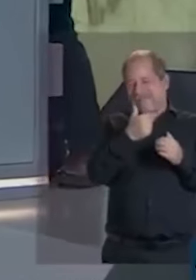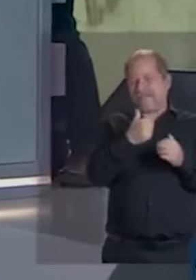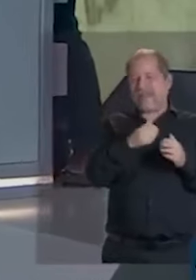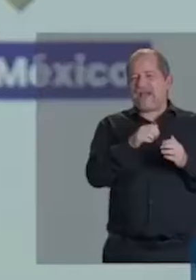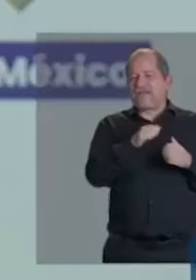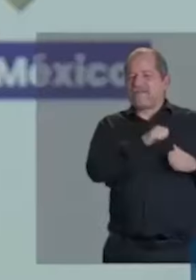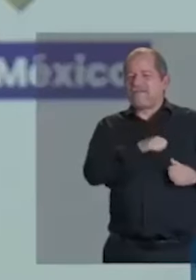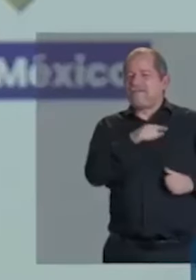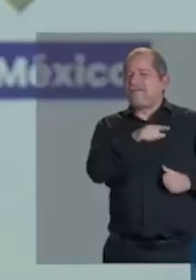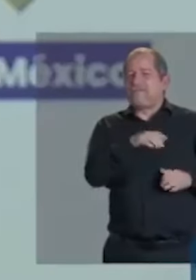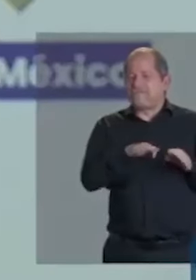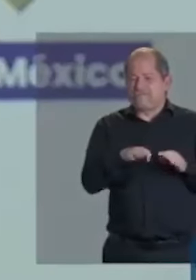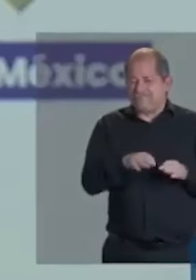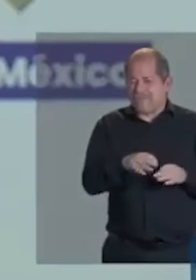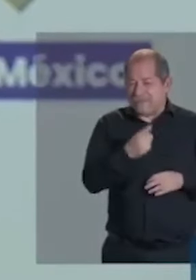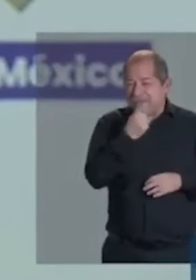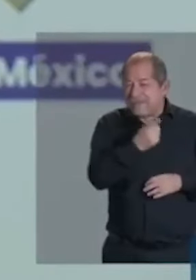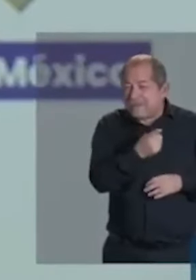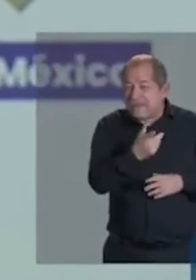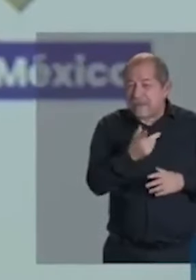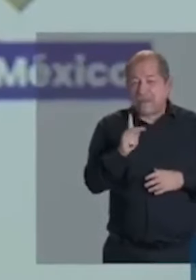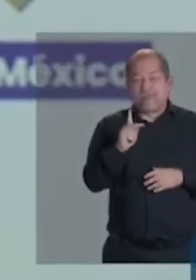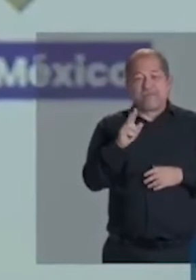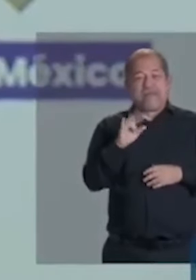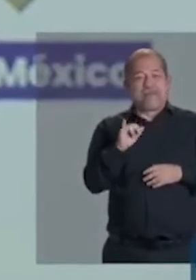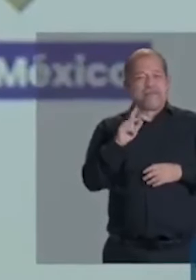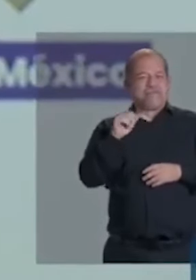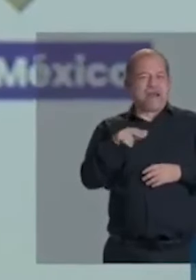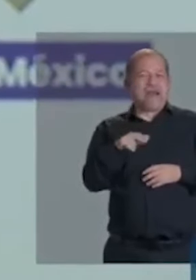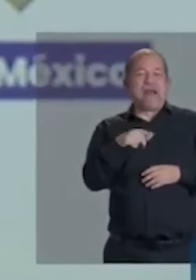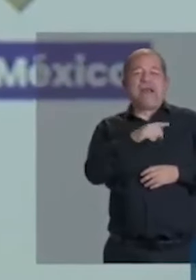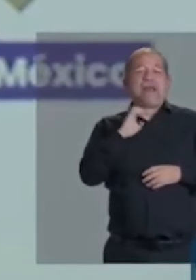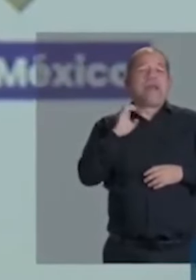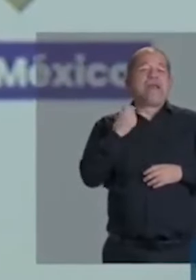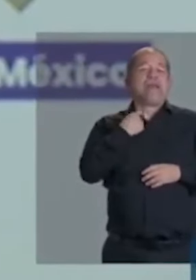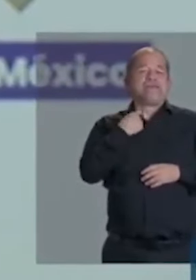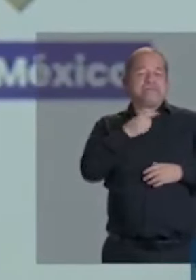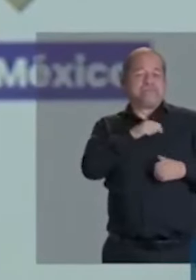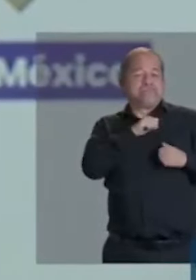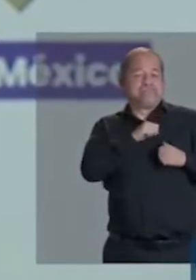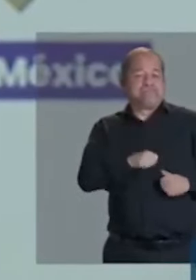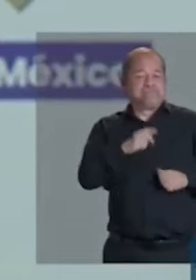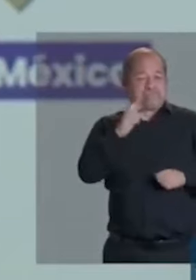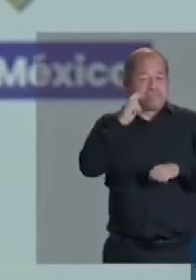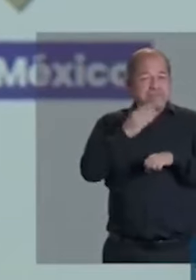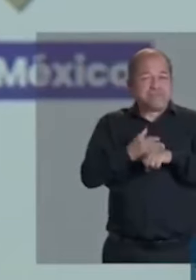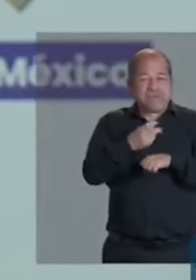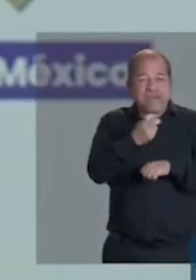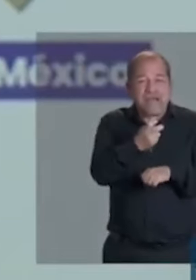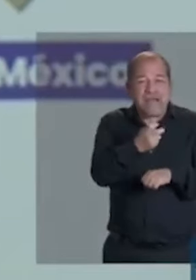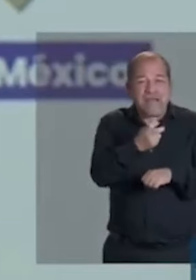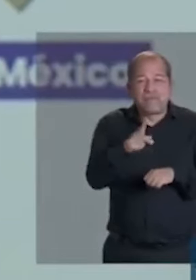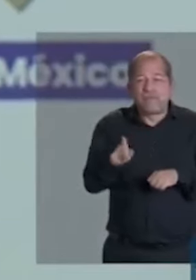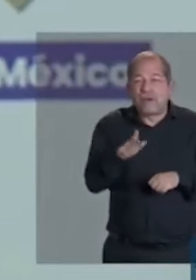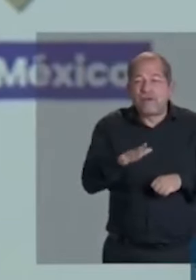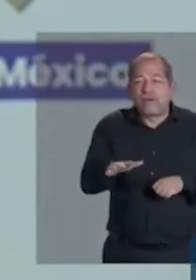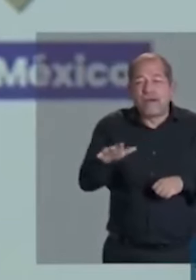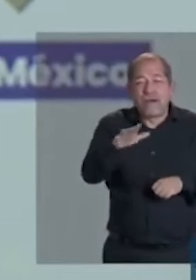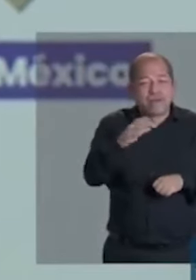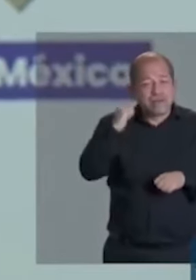lo que la candidata del PRIAN hizo cuando fue de la comisión. La peor represión a un pueblo indígena, San